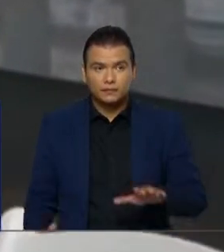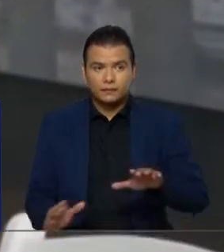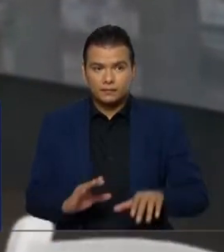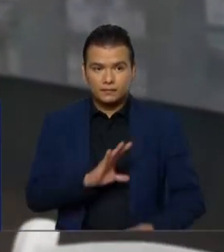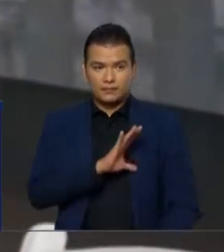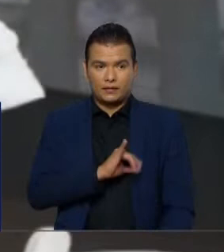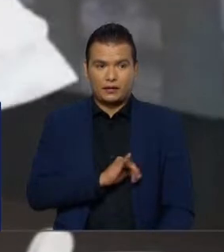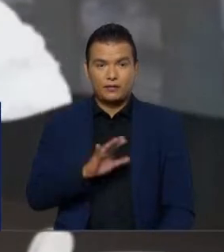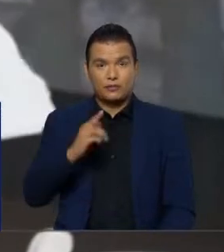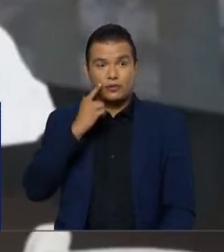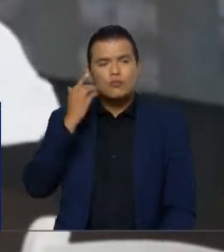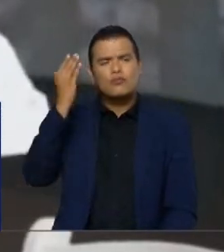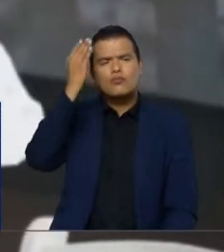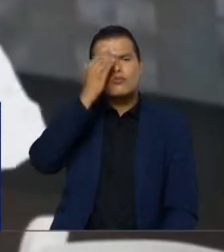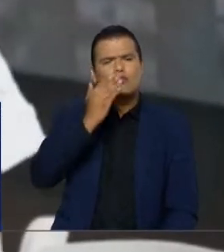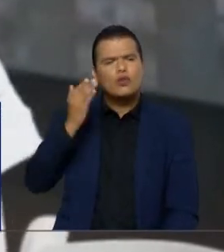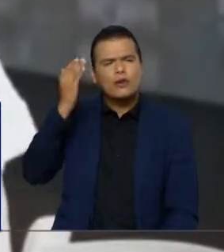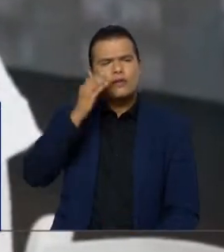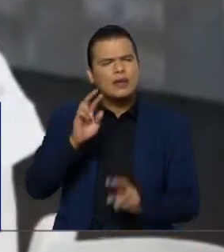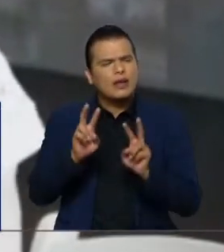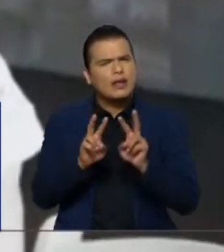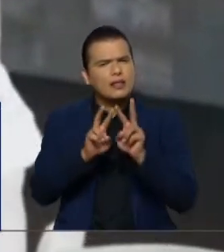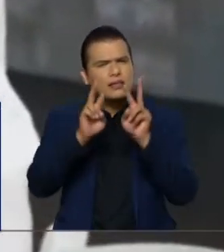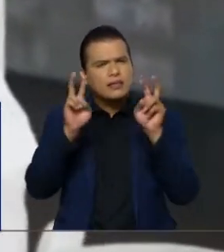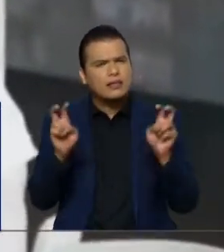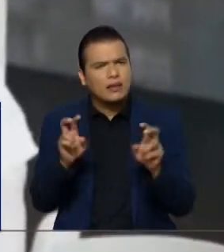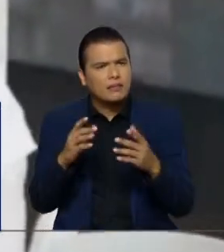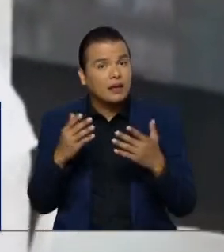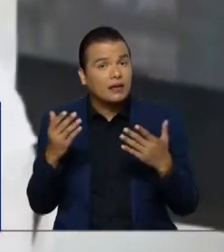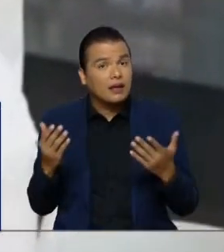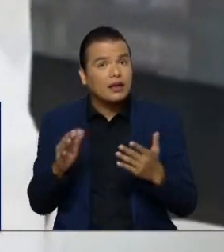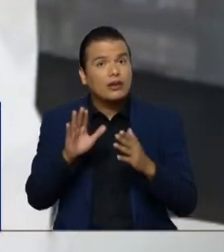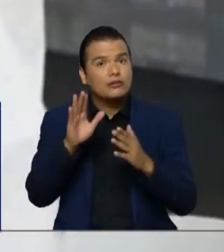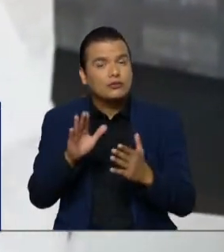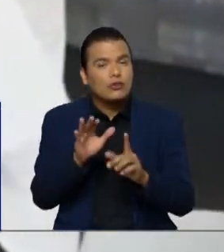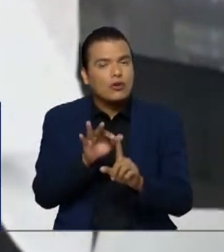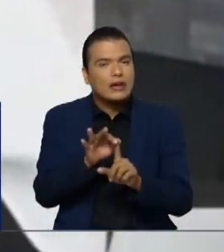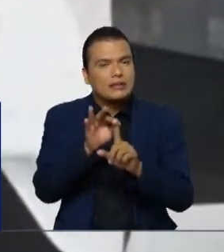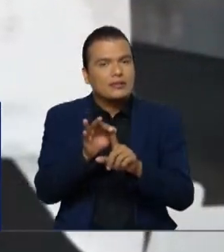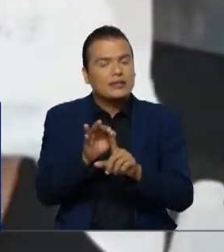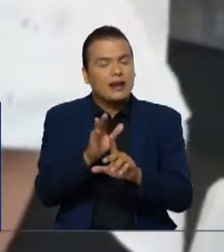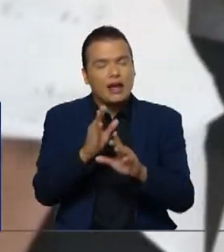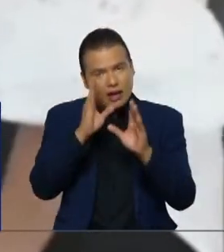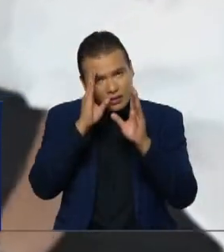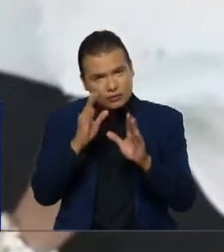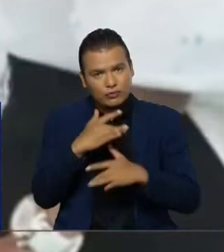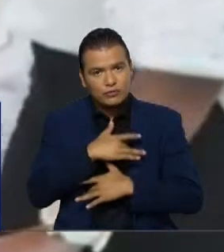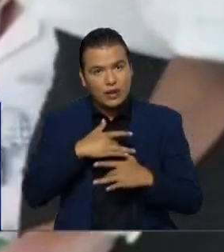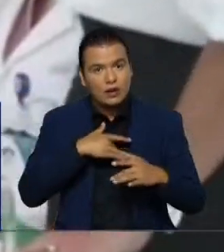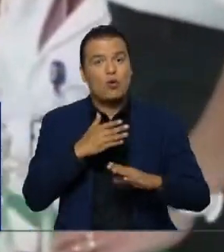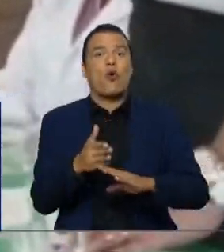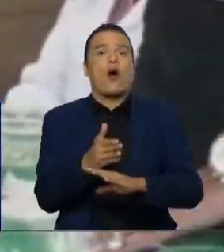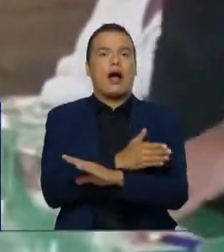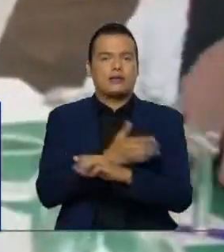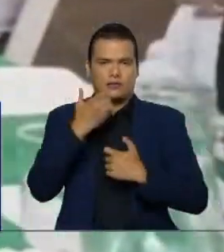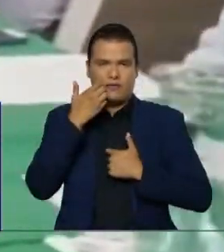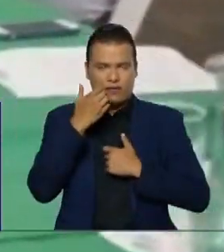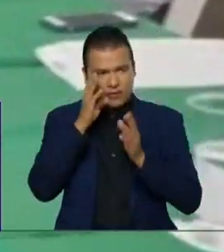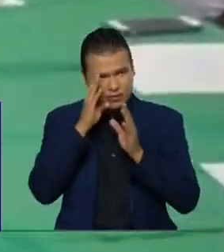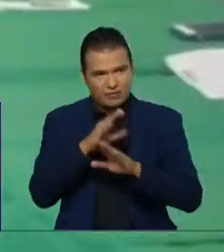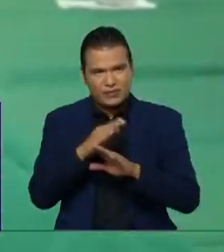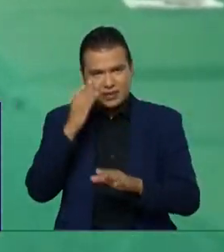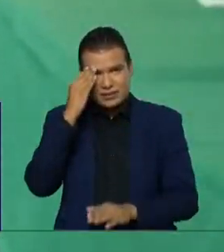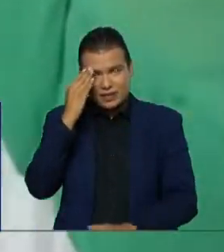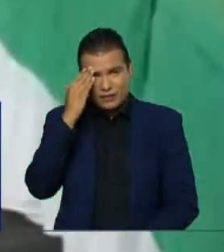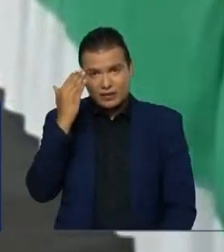será la ciudad piloto de atención primaria en salud. Así lo determinó luego de la primera visita que hizo la